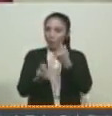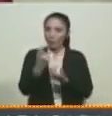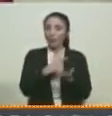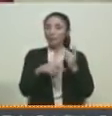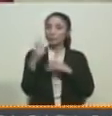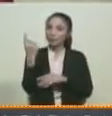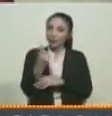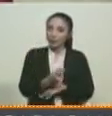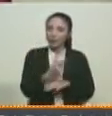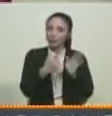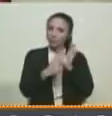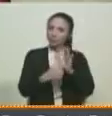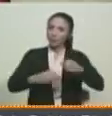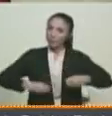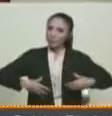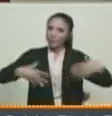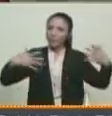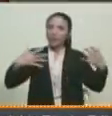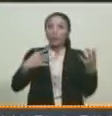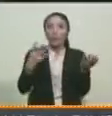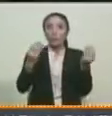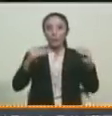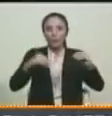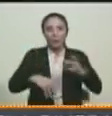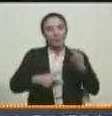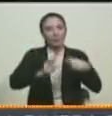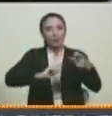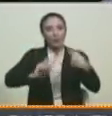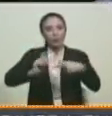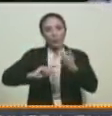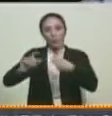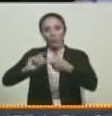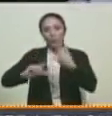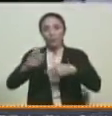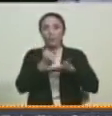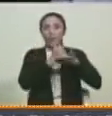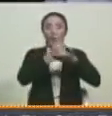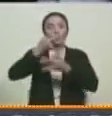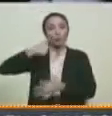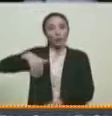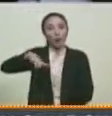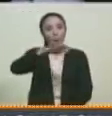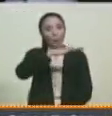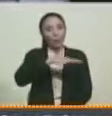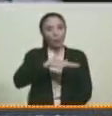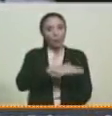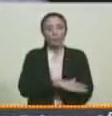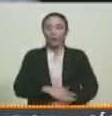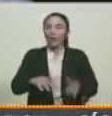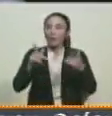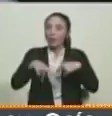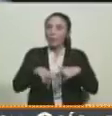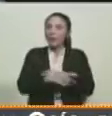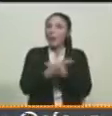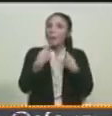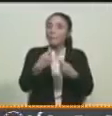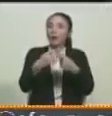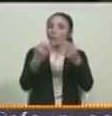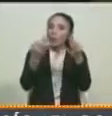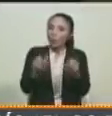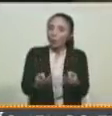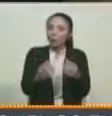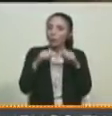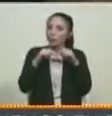debe saber producir, distribuir, abastecer al pueblo y generar sistemas de precios